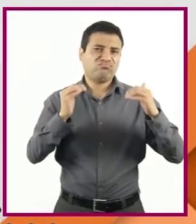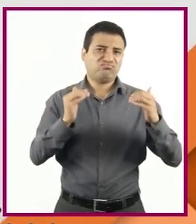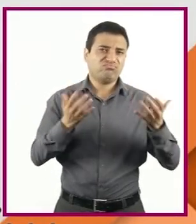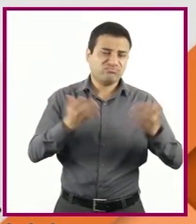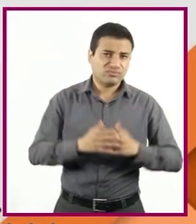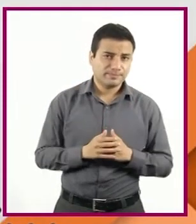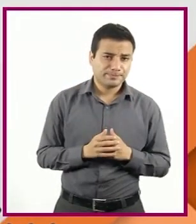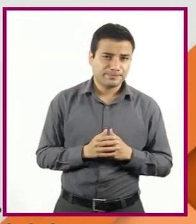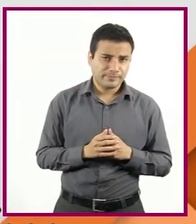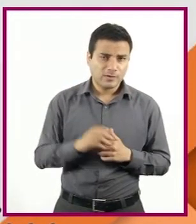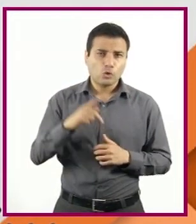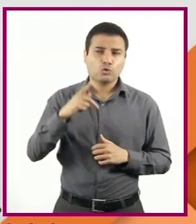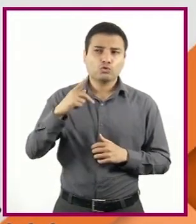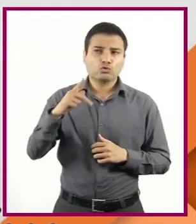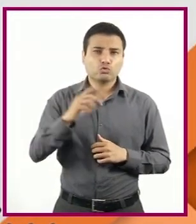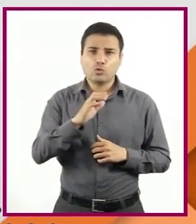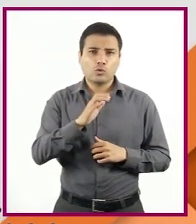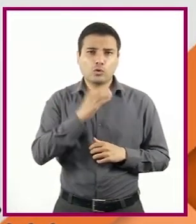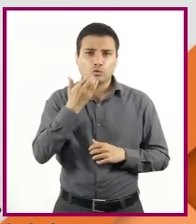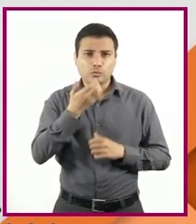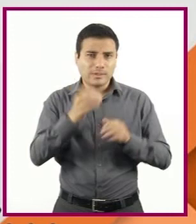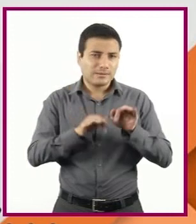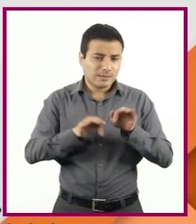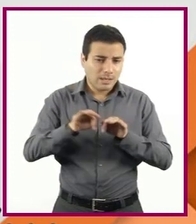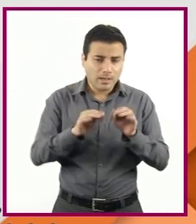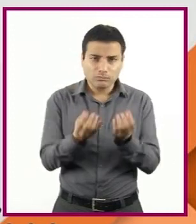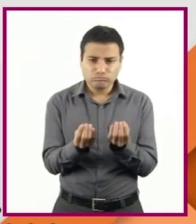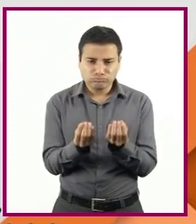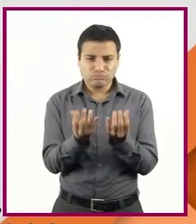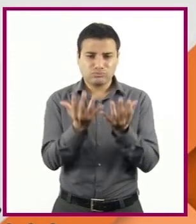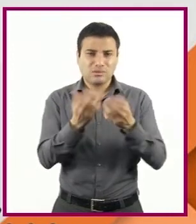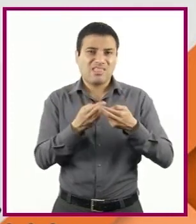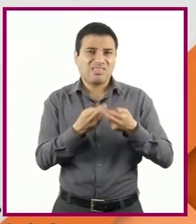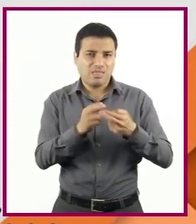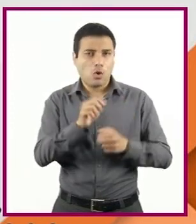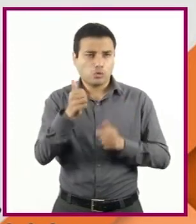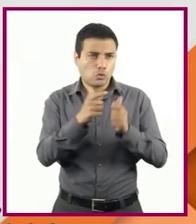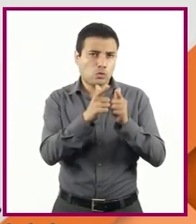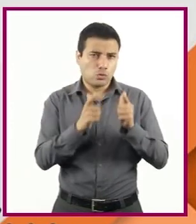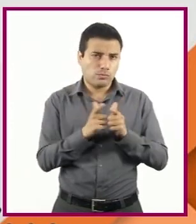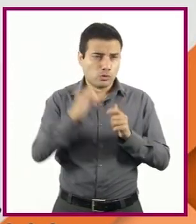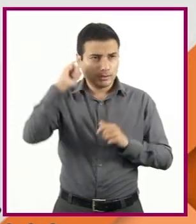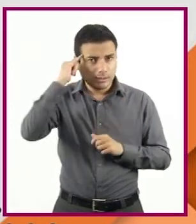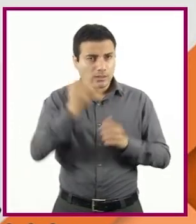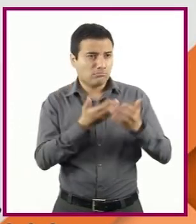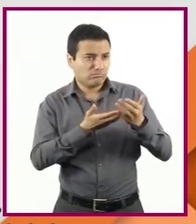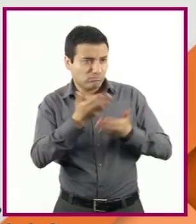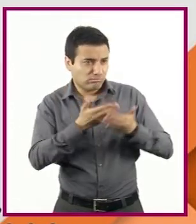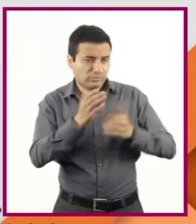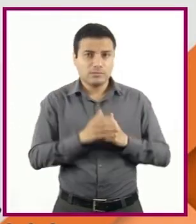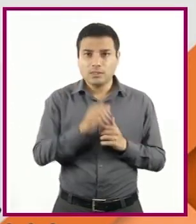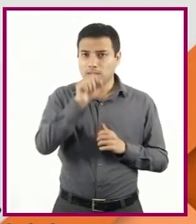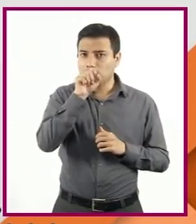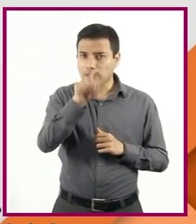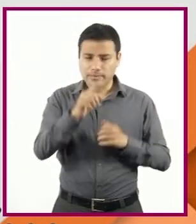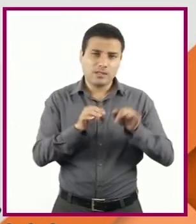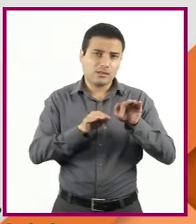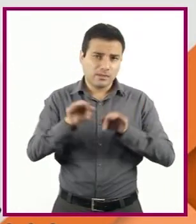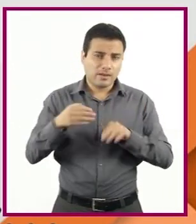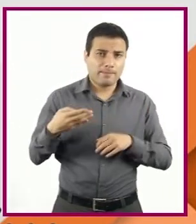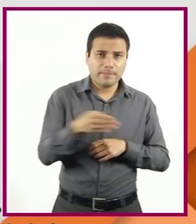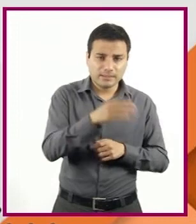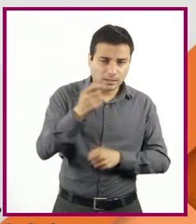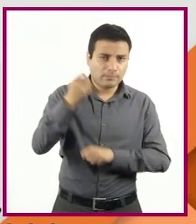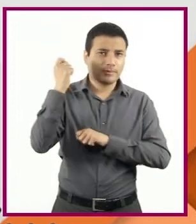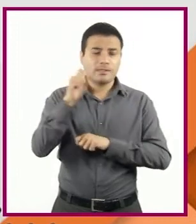Poseían una gran producción agrícola que les permitía el intercambio con otros grupos. También se dedicaban a la pesca y